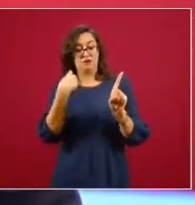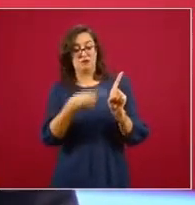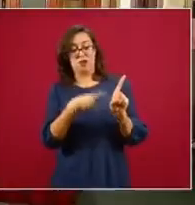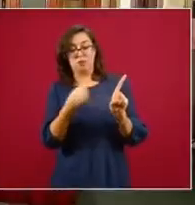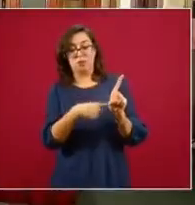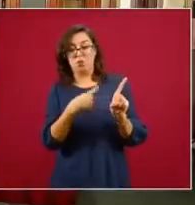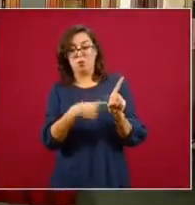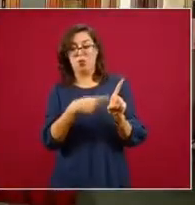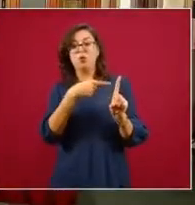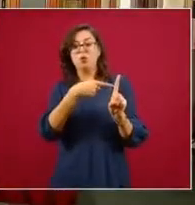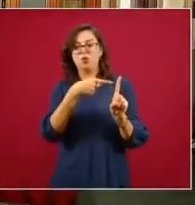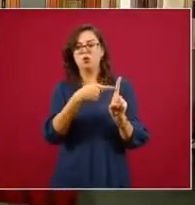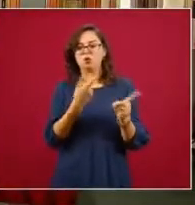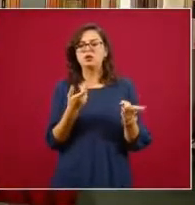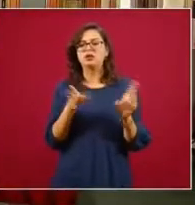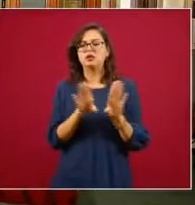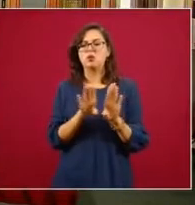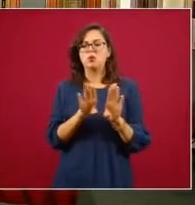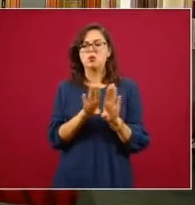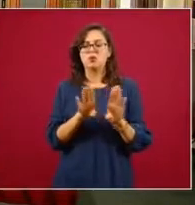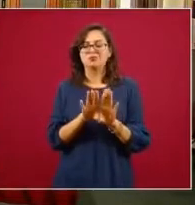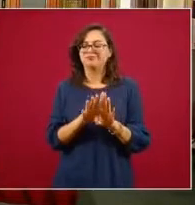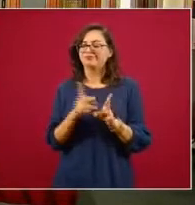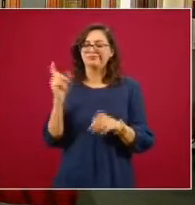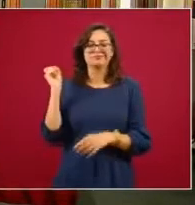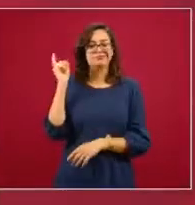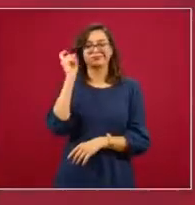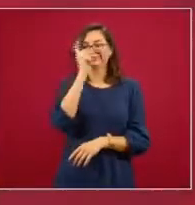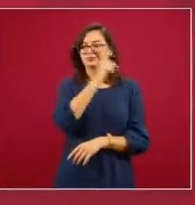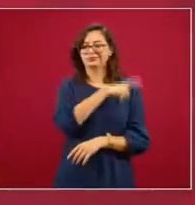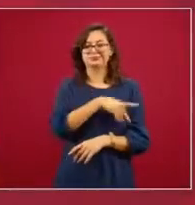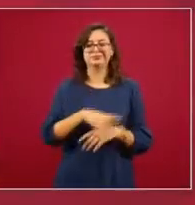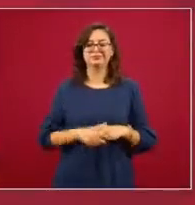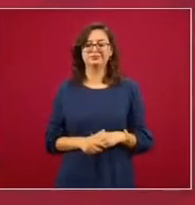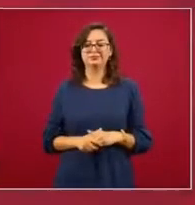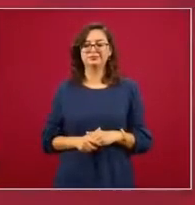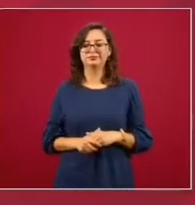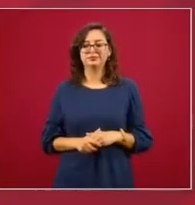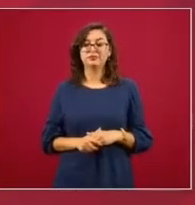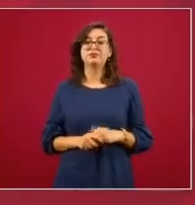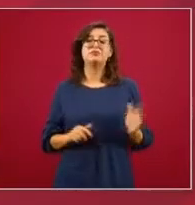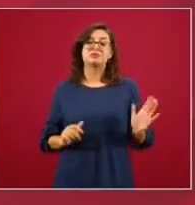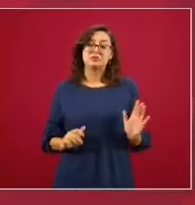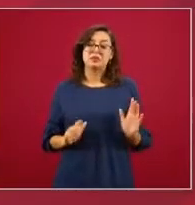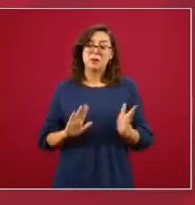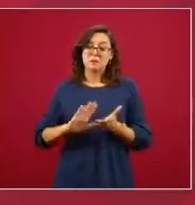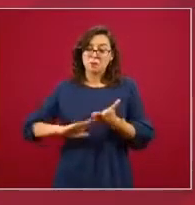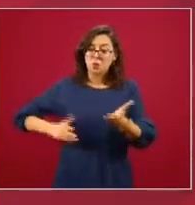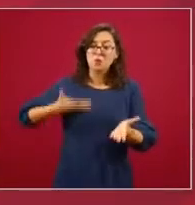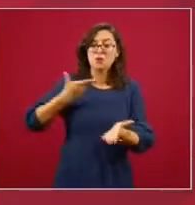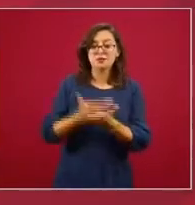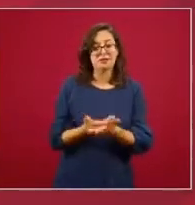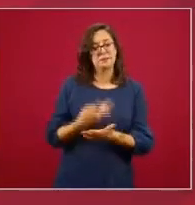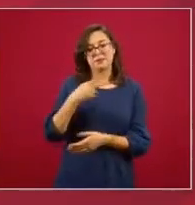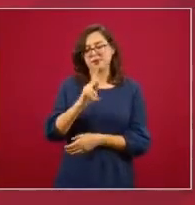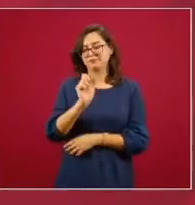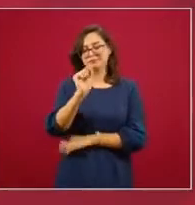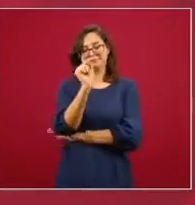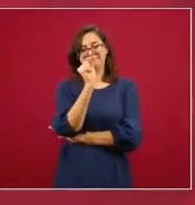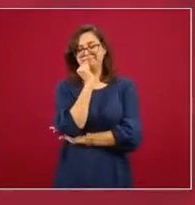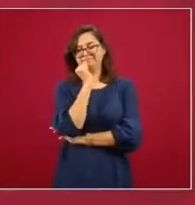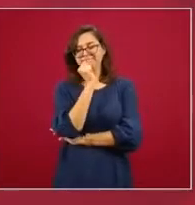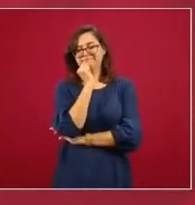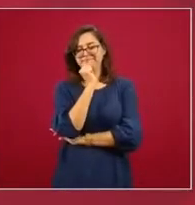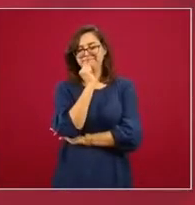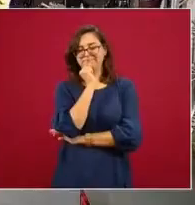la que finalmente le llegó a la persona, es extraordinariamente complejo. Entonces, aunque se ha planteado esto, todavía no existe